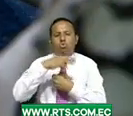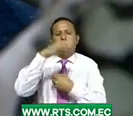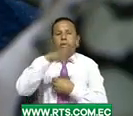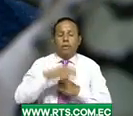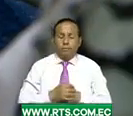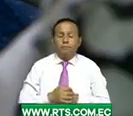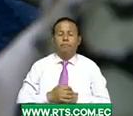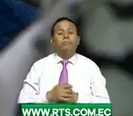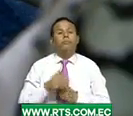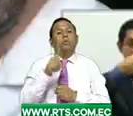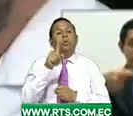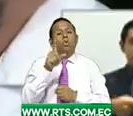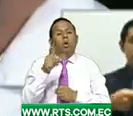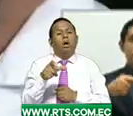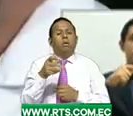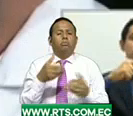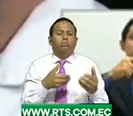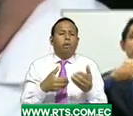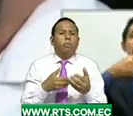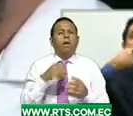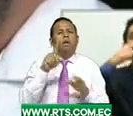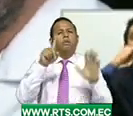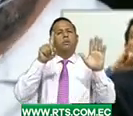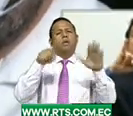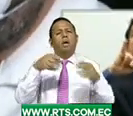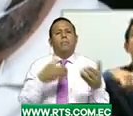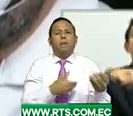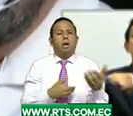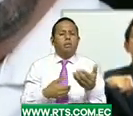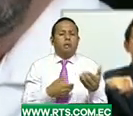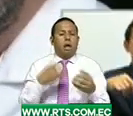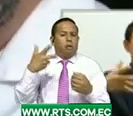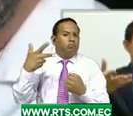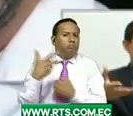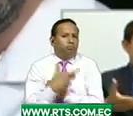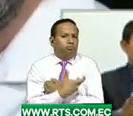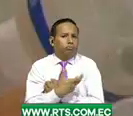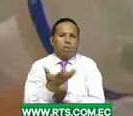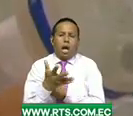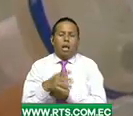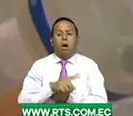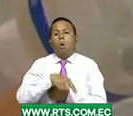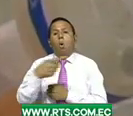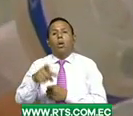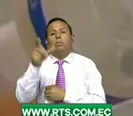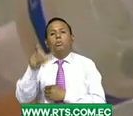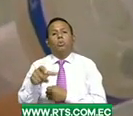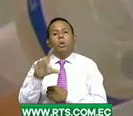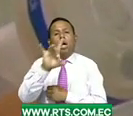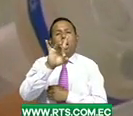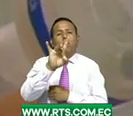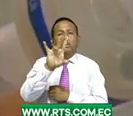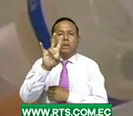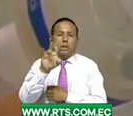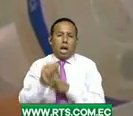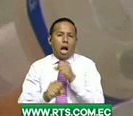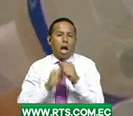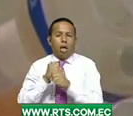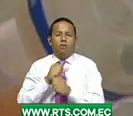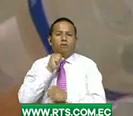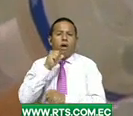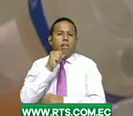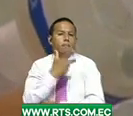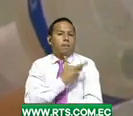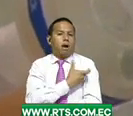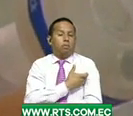de edad. Desde 6 meses falleció. No tenía vacunas. Teníamos una persona también de 87 años sin vacunas. Y teníamos 3